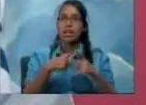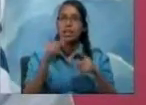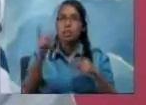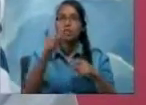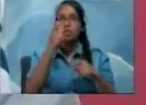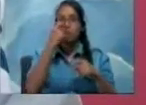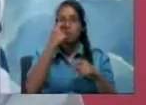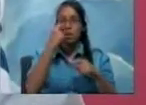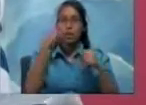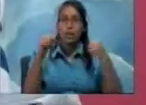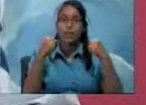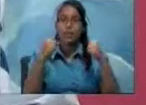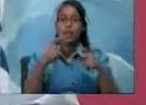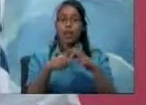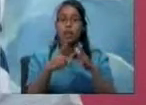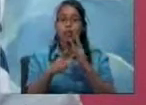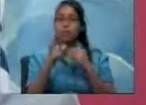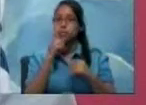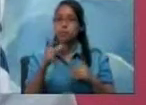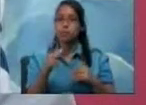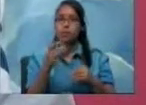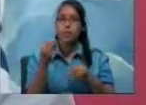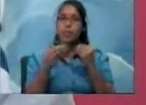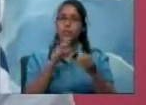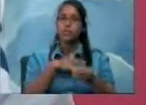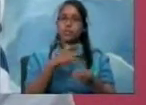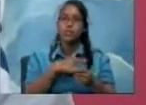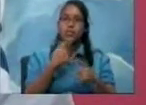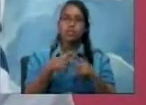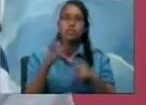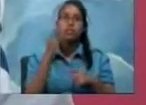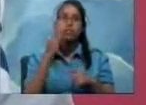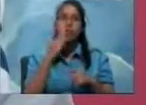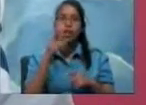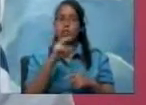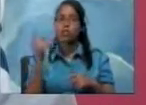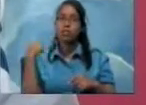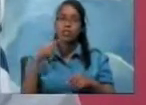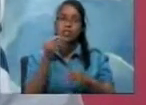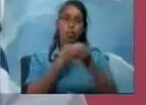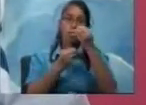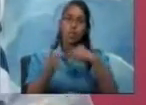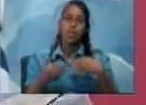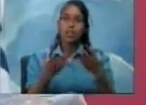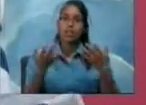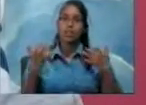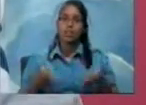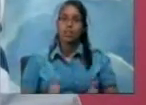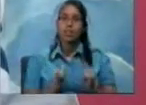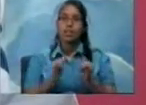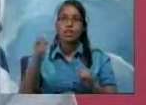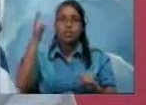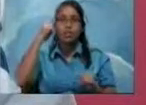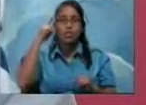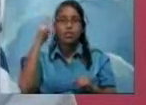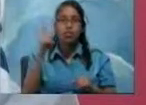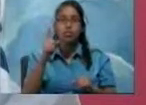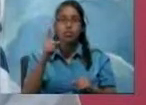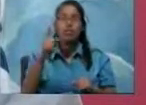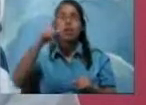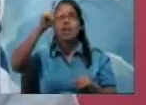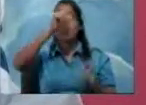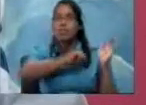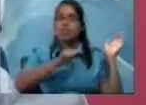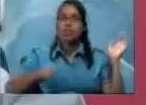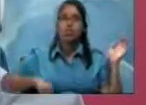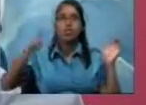malo el señor sabe cómo se siente aquella m que no tiene nada que darle a sus hijos el señor sabe cómo se siente aquel padre que no